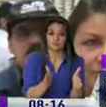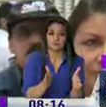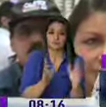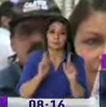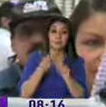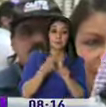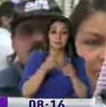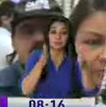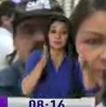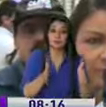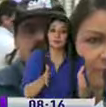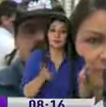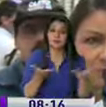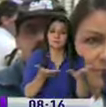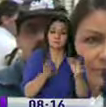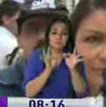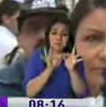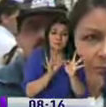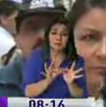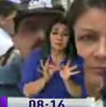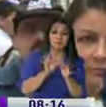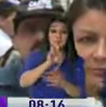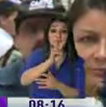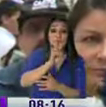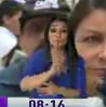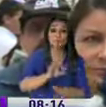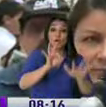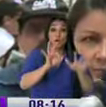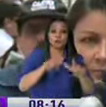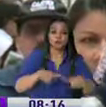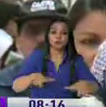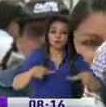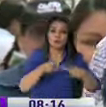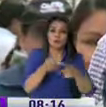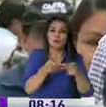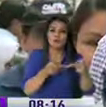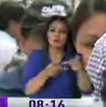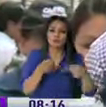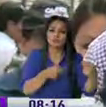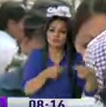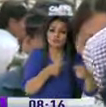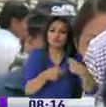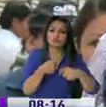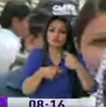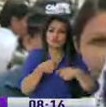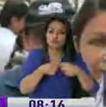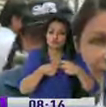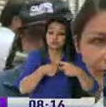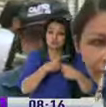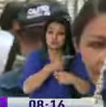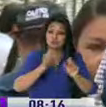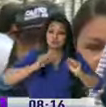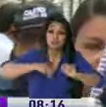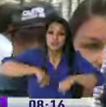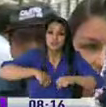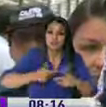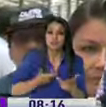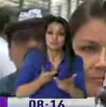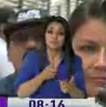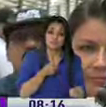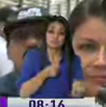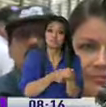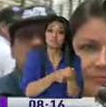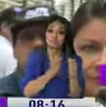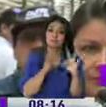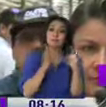en una primera etapa la instalación de 208 puestos de comercio, lo cual sin duda permite apoyar